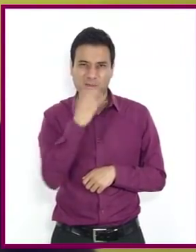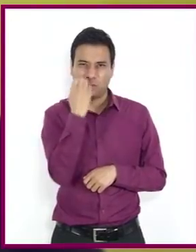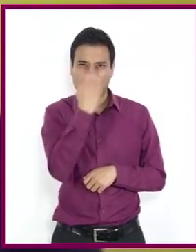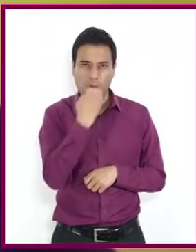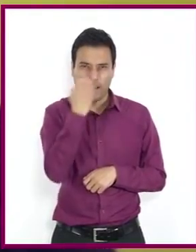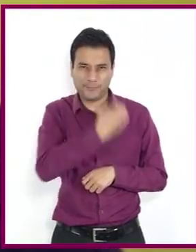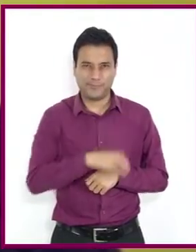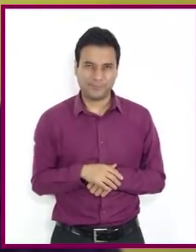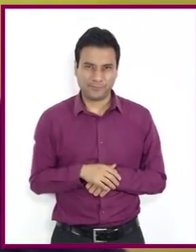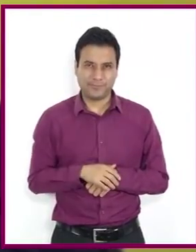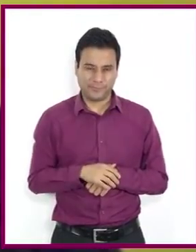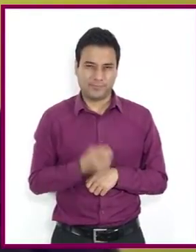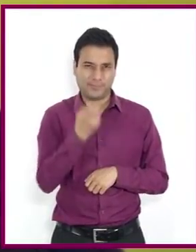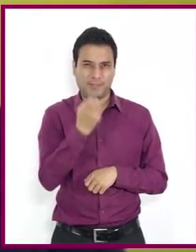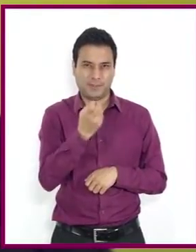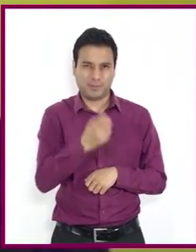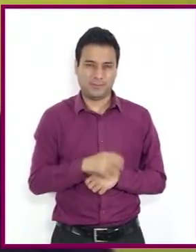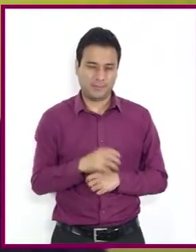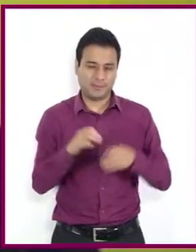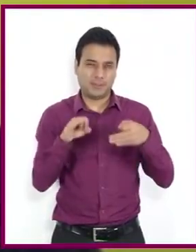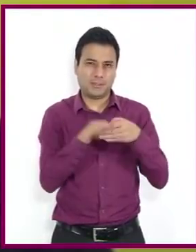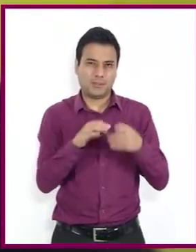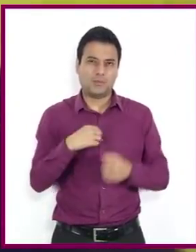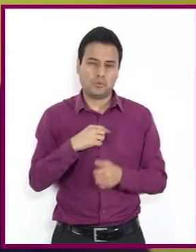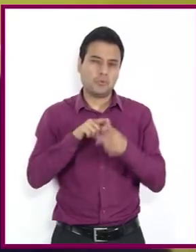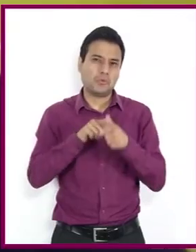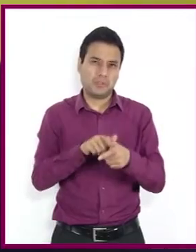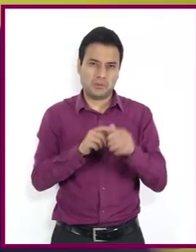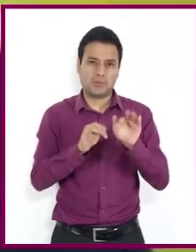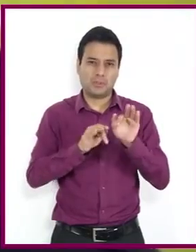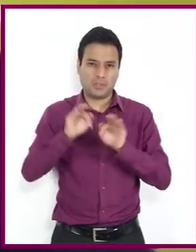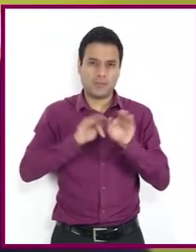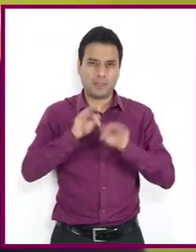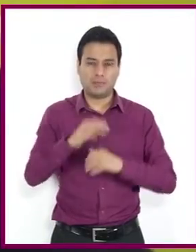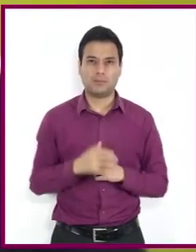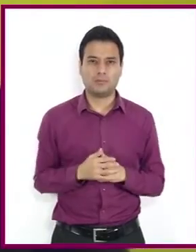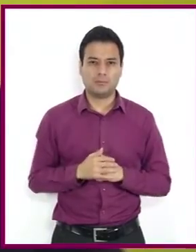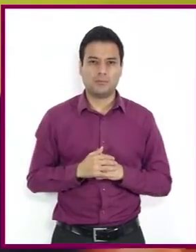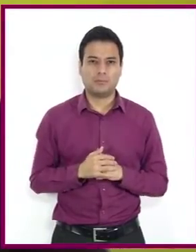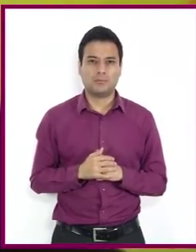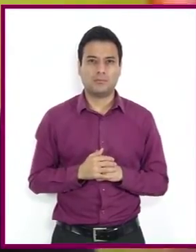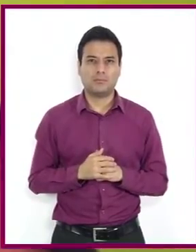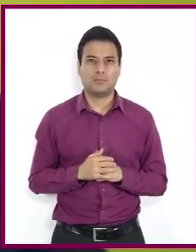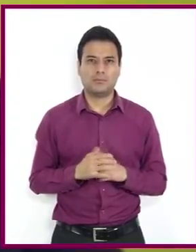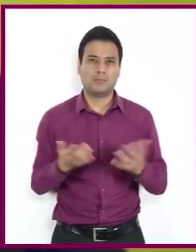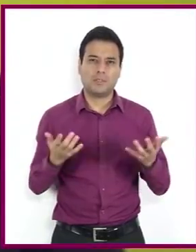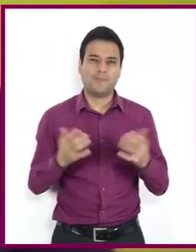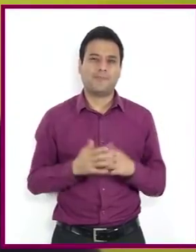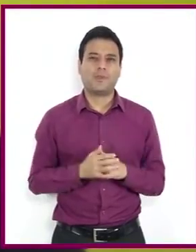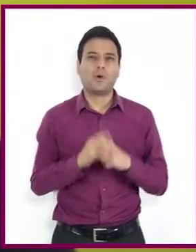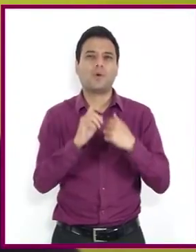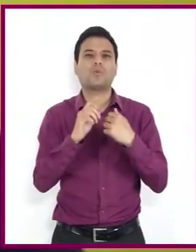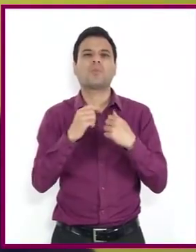hermana Arcángela. Allí seguí trabajando en el problema del movimiento,